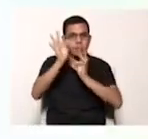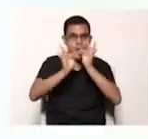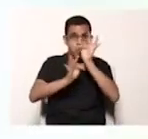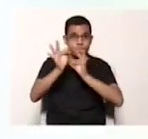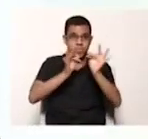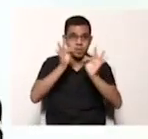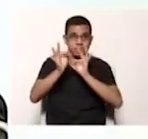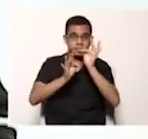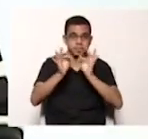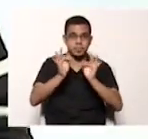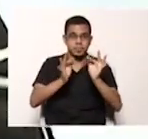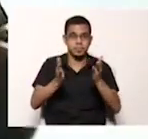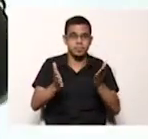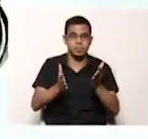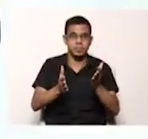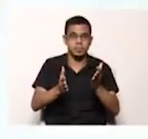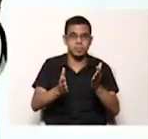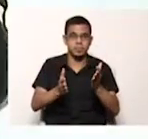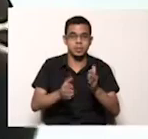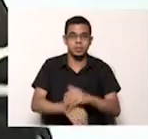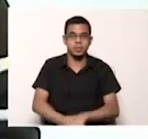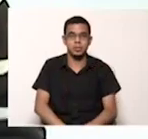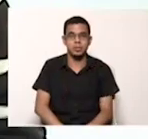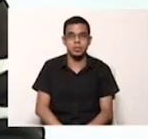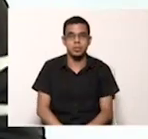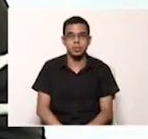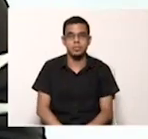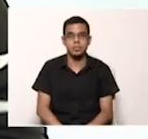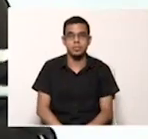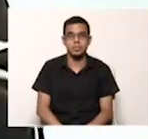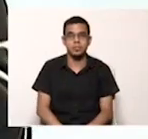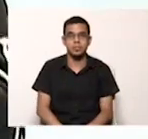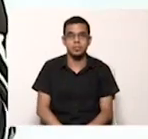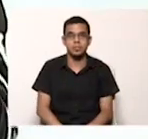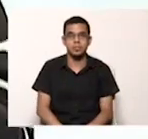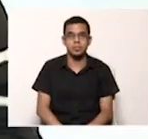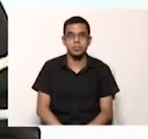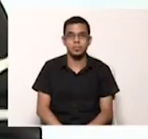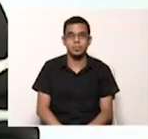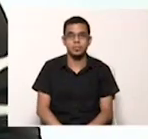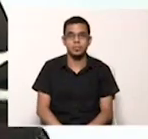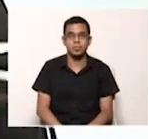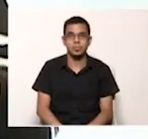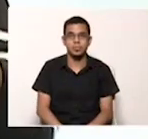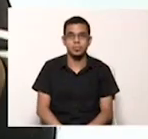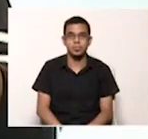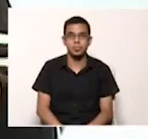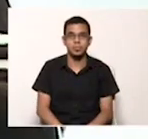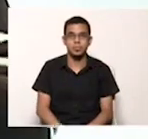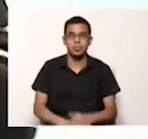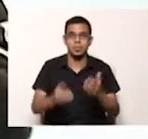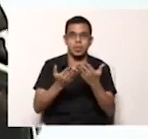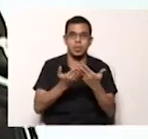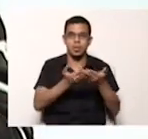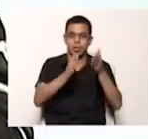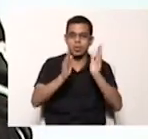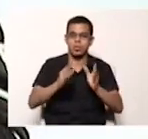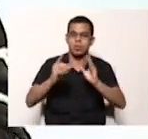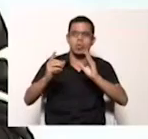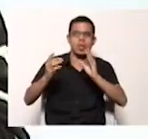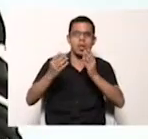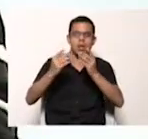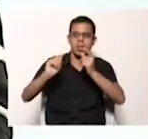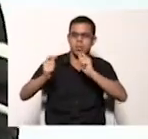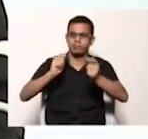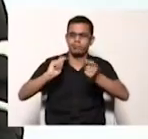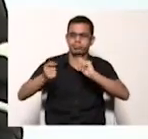una actividad, ya queda parte en casa, en familia, a las y los estudiantes de conversar con su